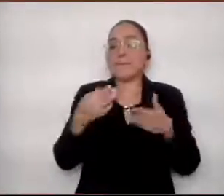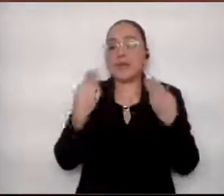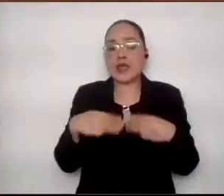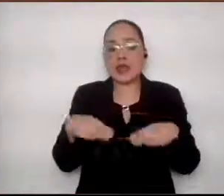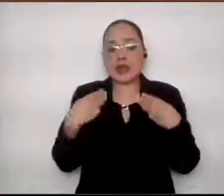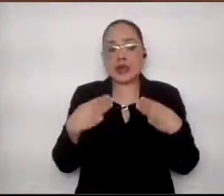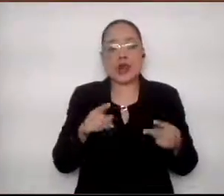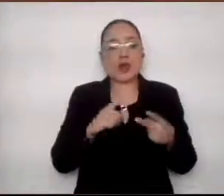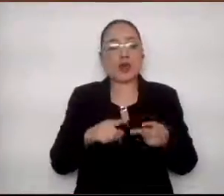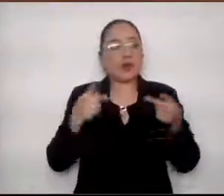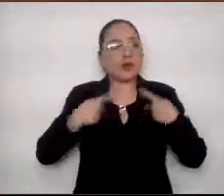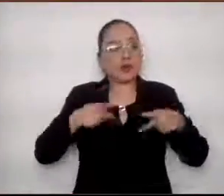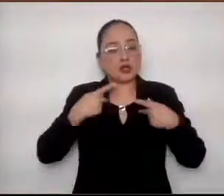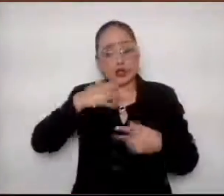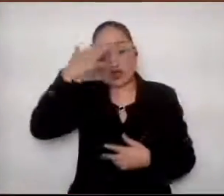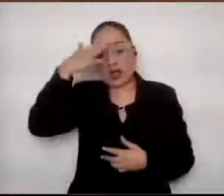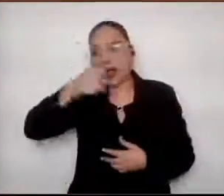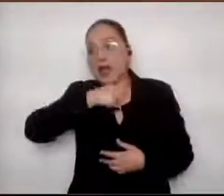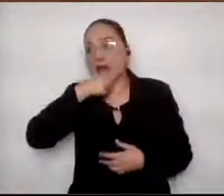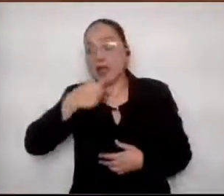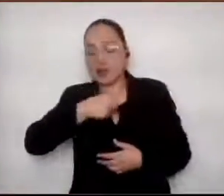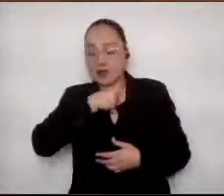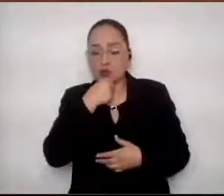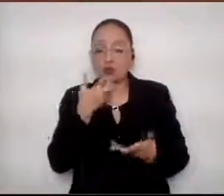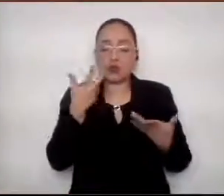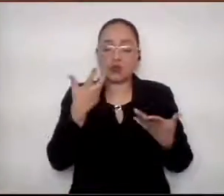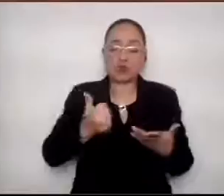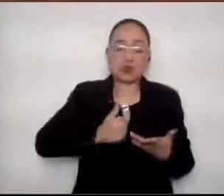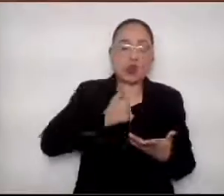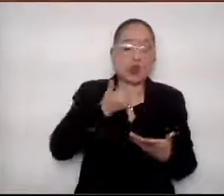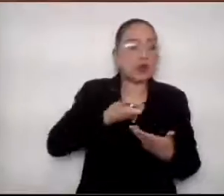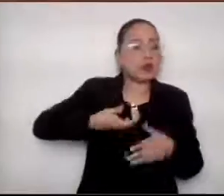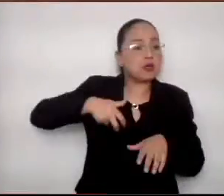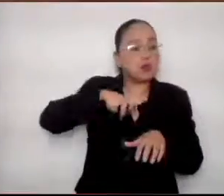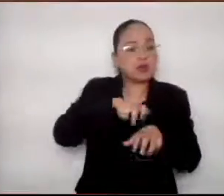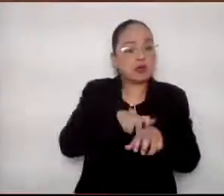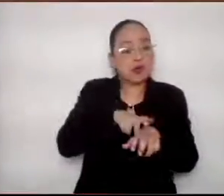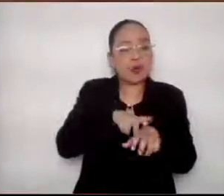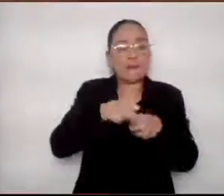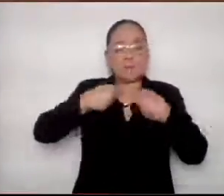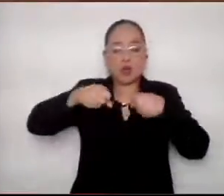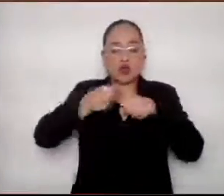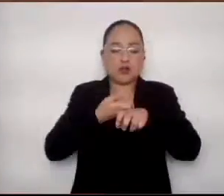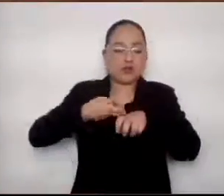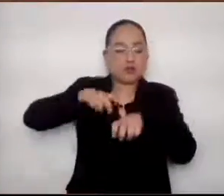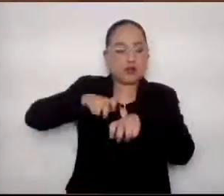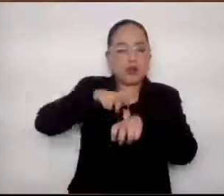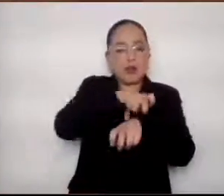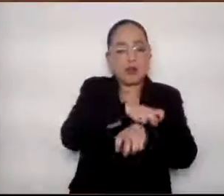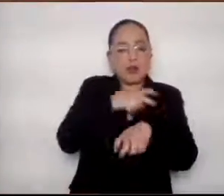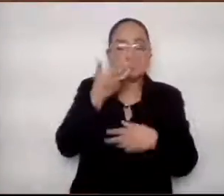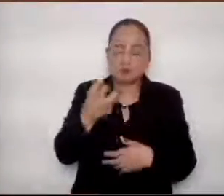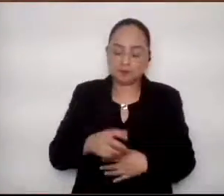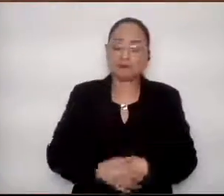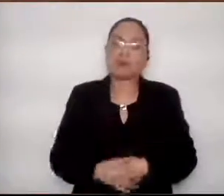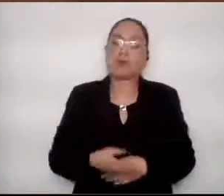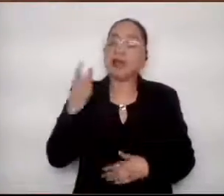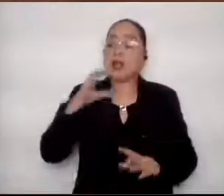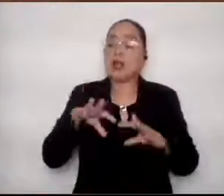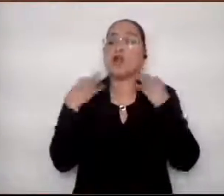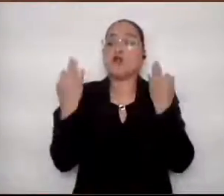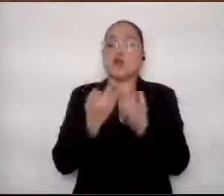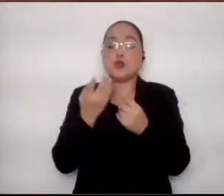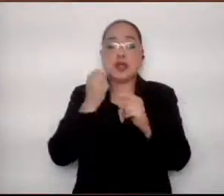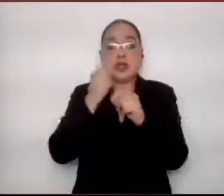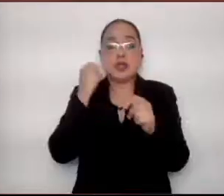adultos mayores, etcétera, etcétera. Sin embargo, este sistema de transporte también ha sido como un